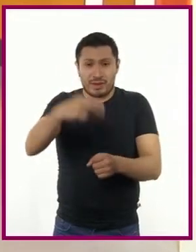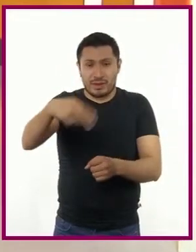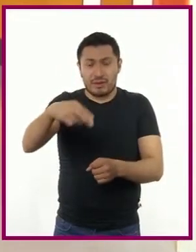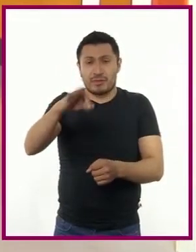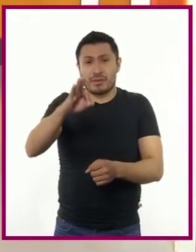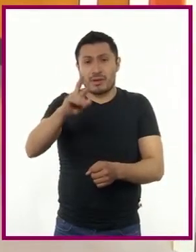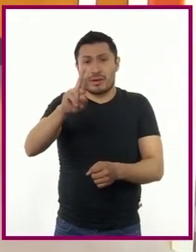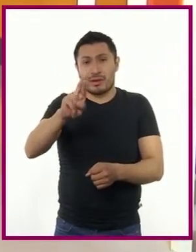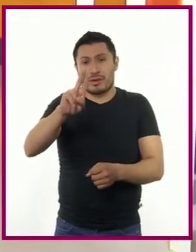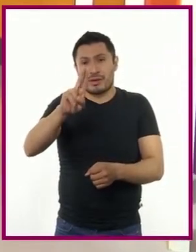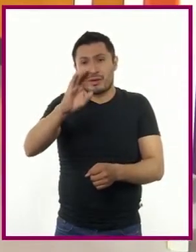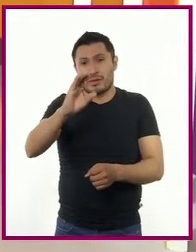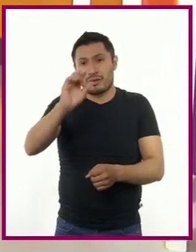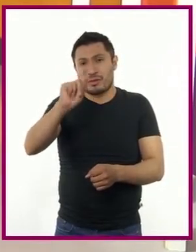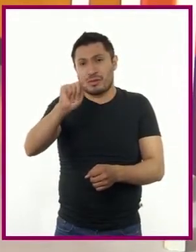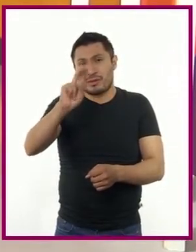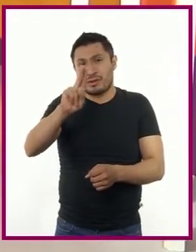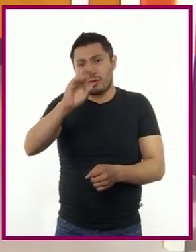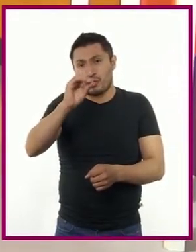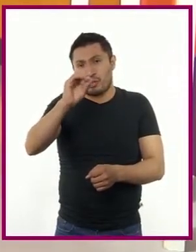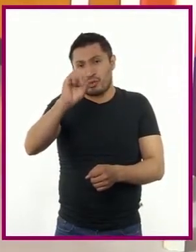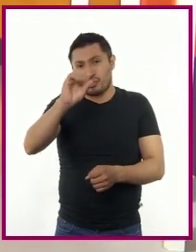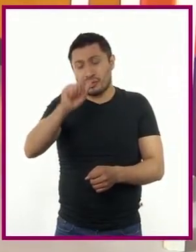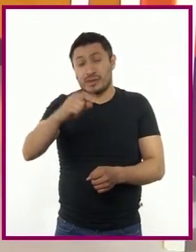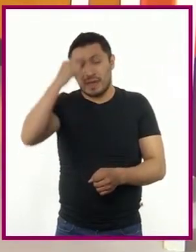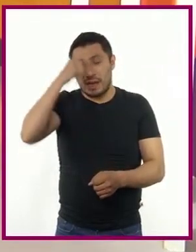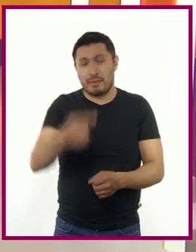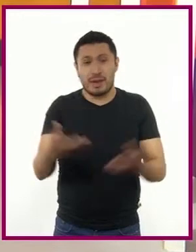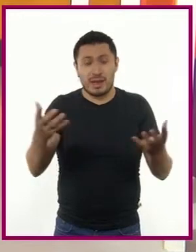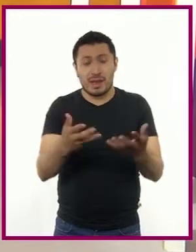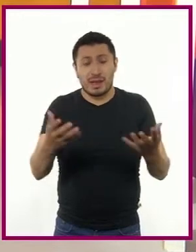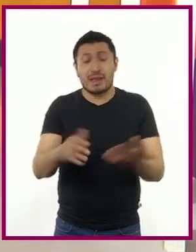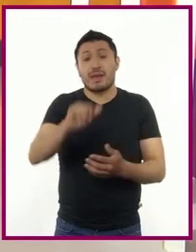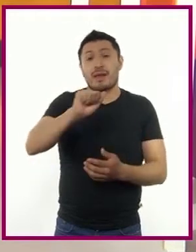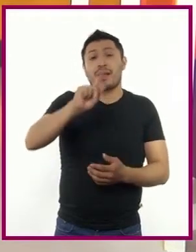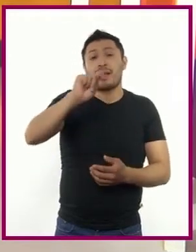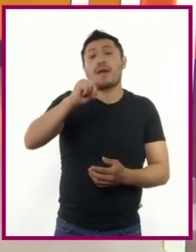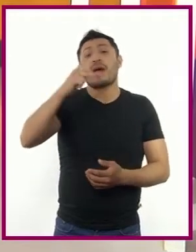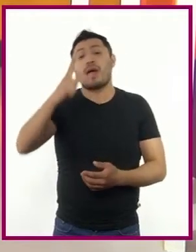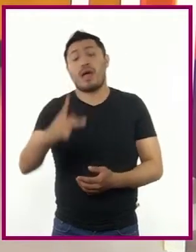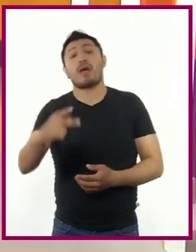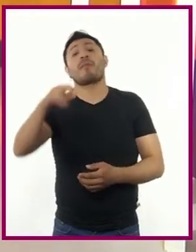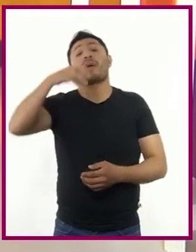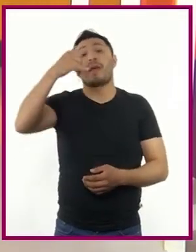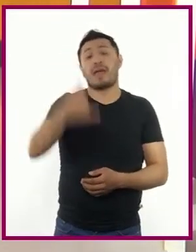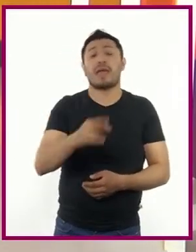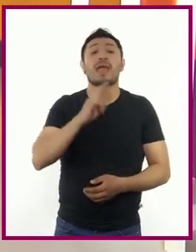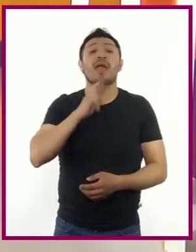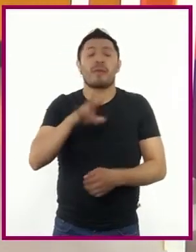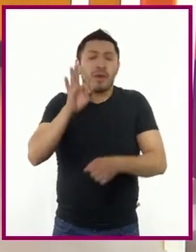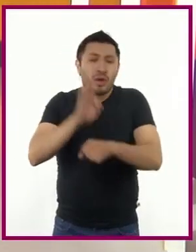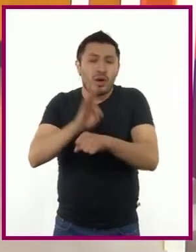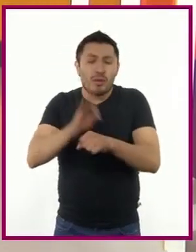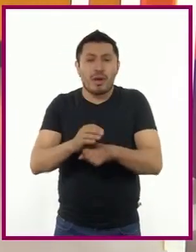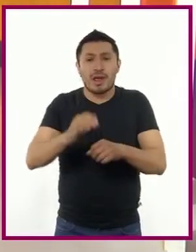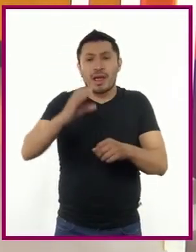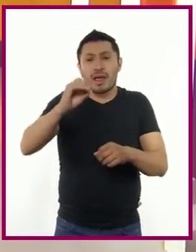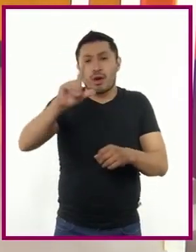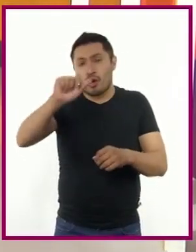fructosa, esencial para la producción de ATP y mejorar la movilidad de la cola o